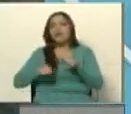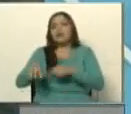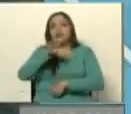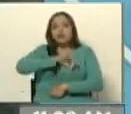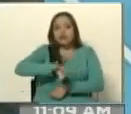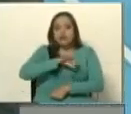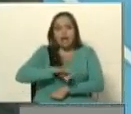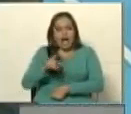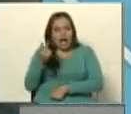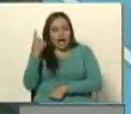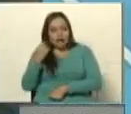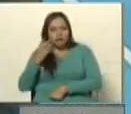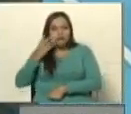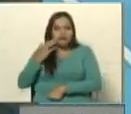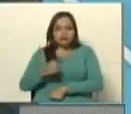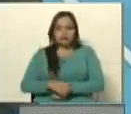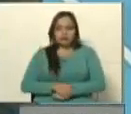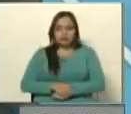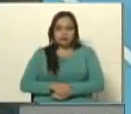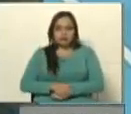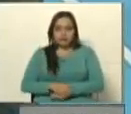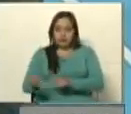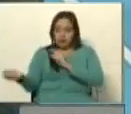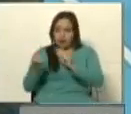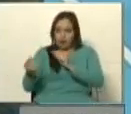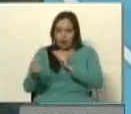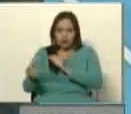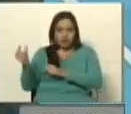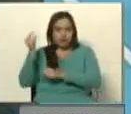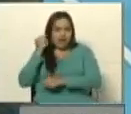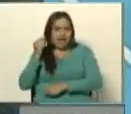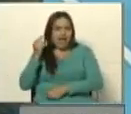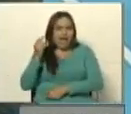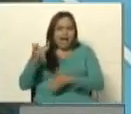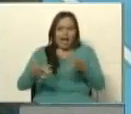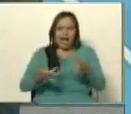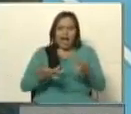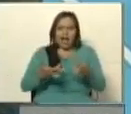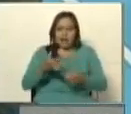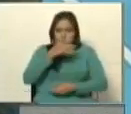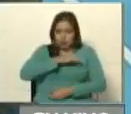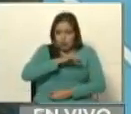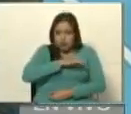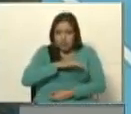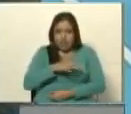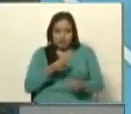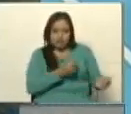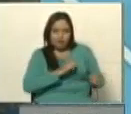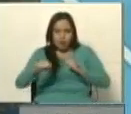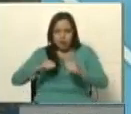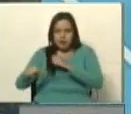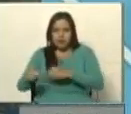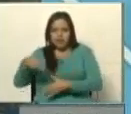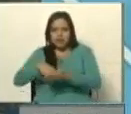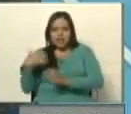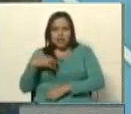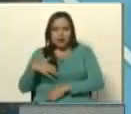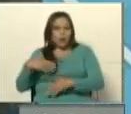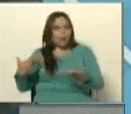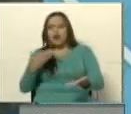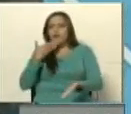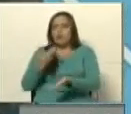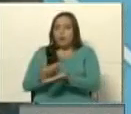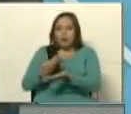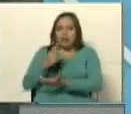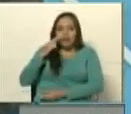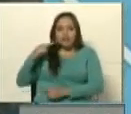sociales. Ayer, por ejemplo, conversaba con una activista social de Argentina. ¿Cuáles son los planteamientos, cuáles son las visiones